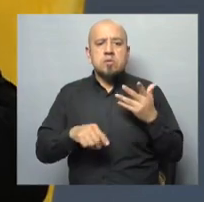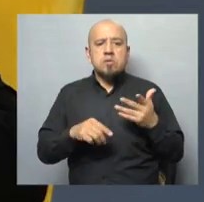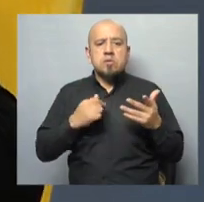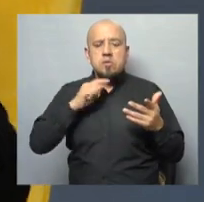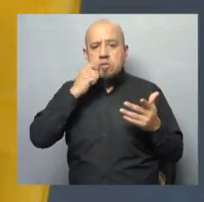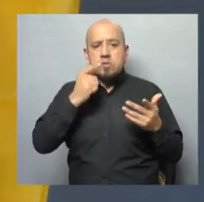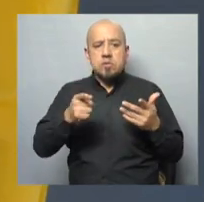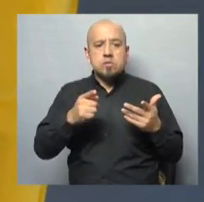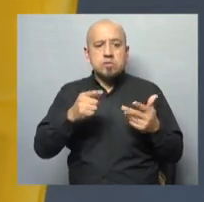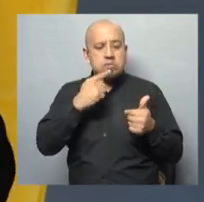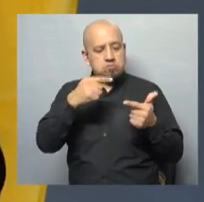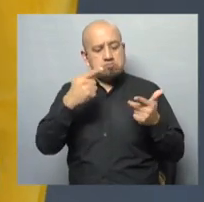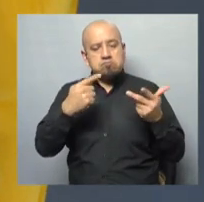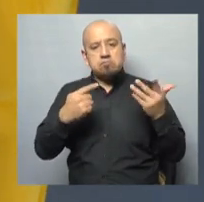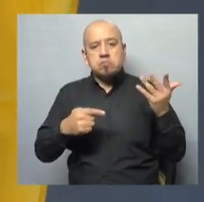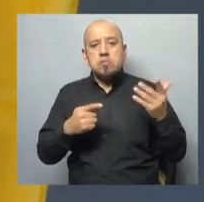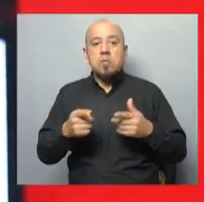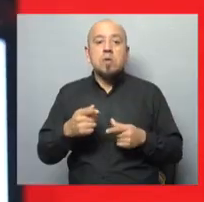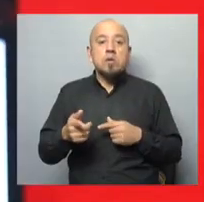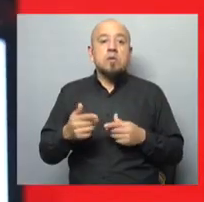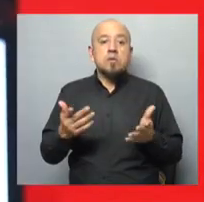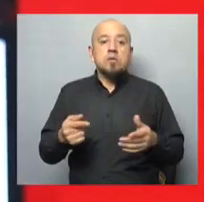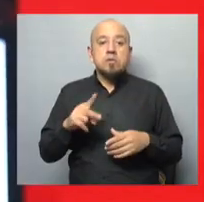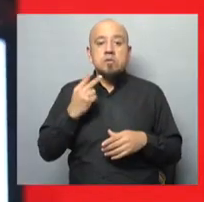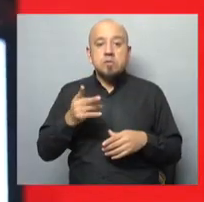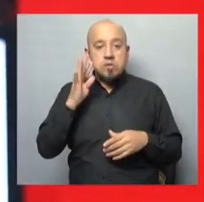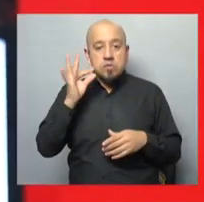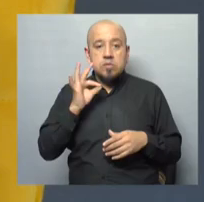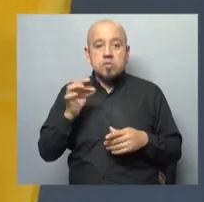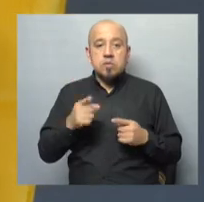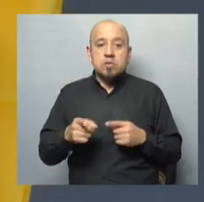y tiene que estar bien hecho el tema de segunda oportunidad